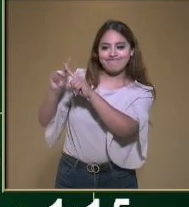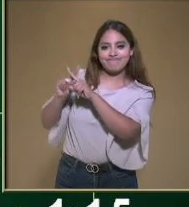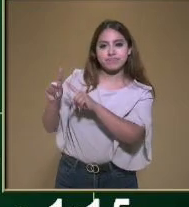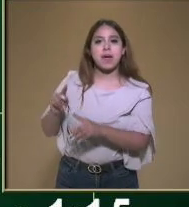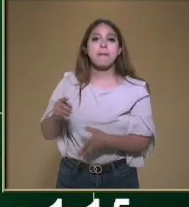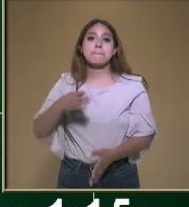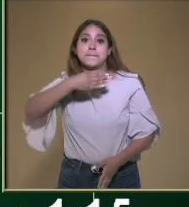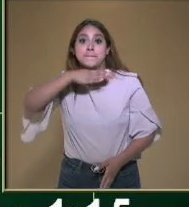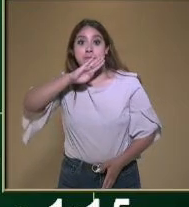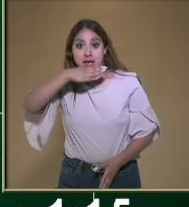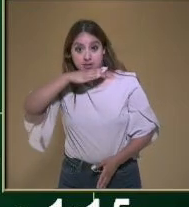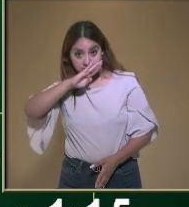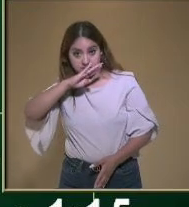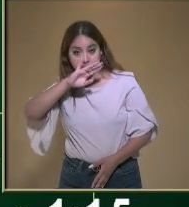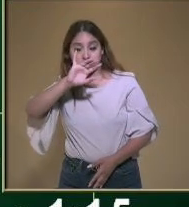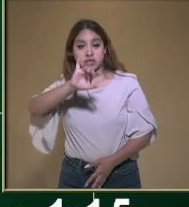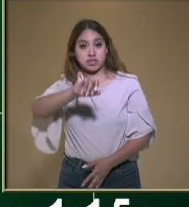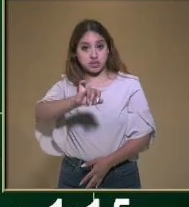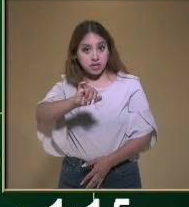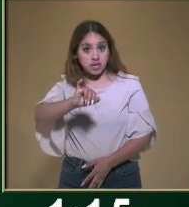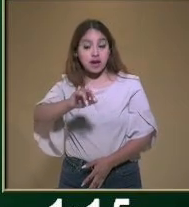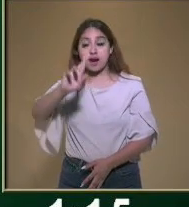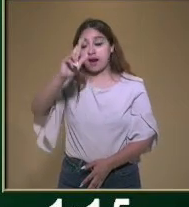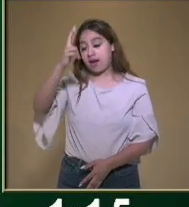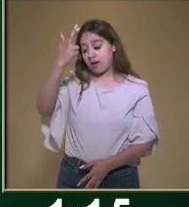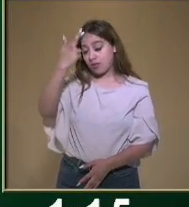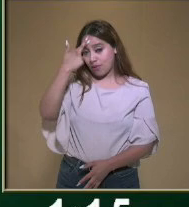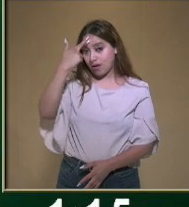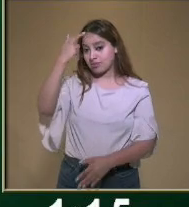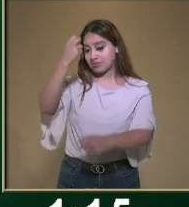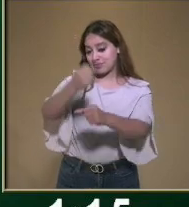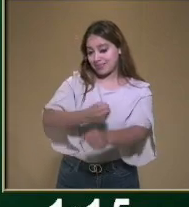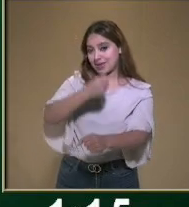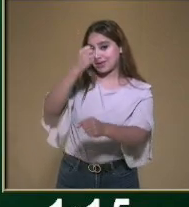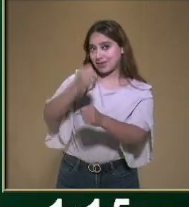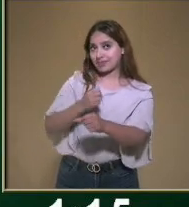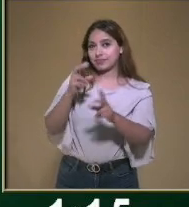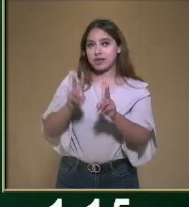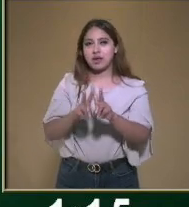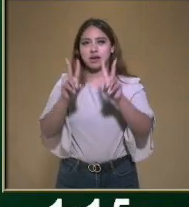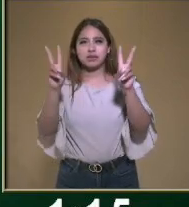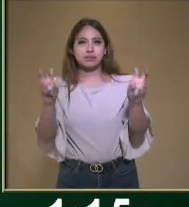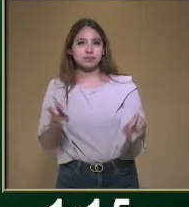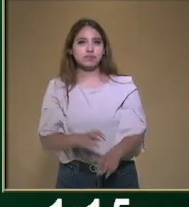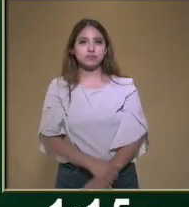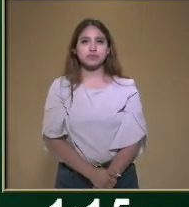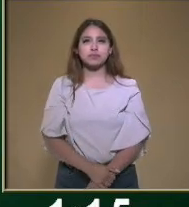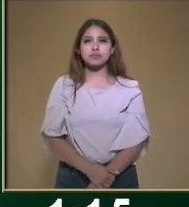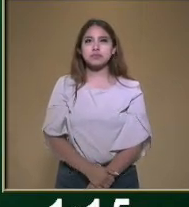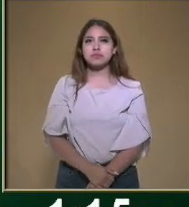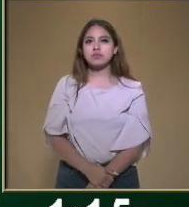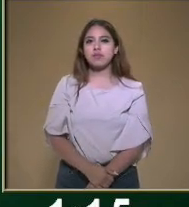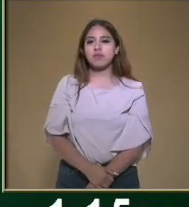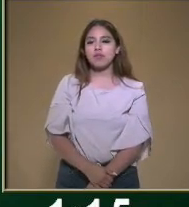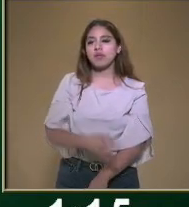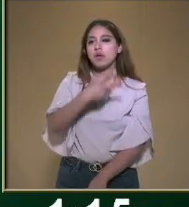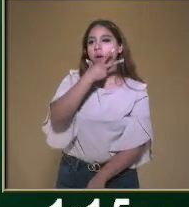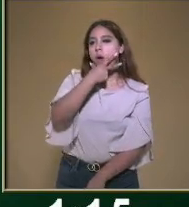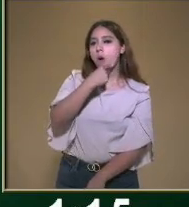es repaso. Así es, maestra. Bueno, y el tema del día de hoy es los hombres del